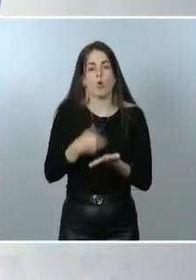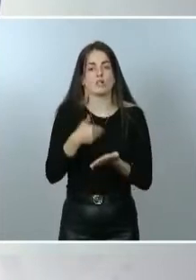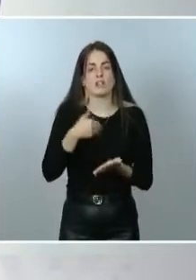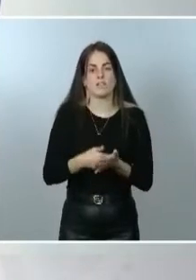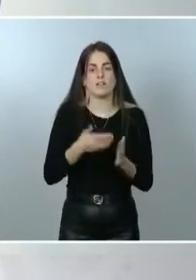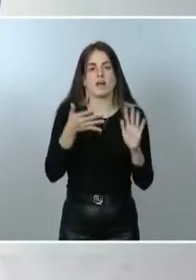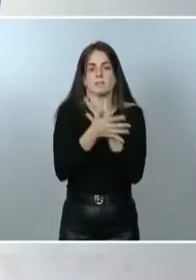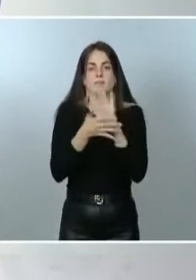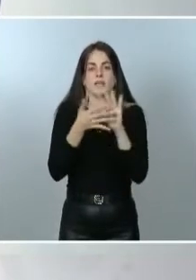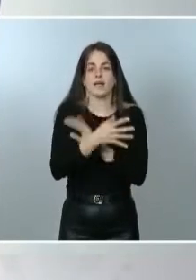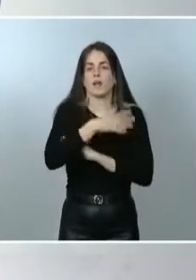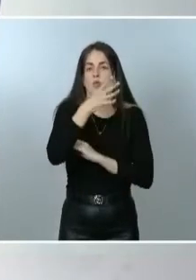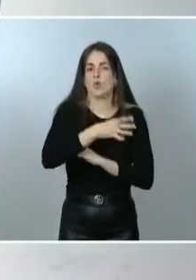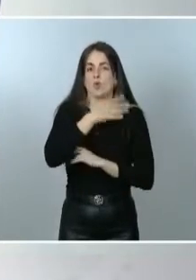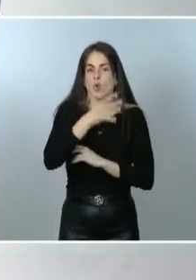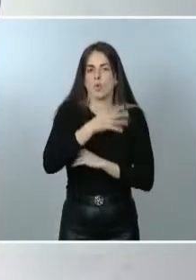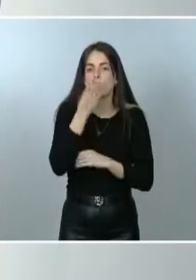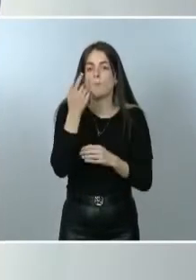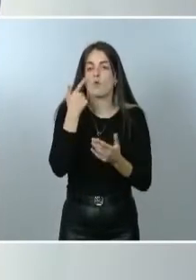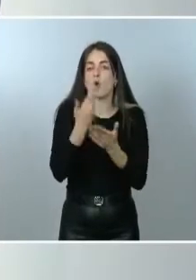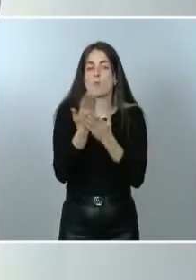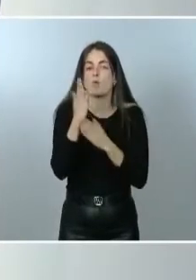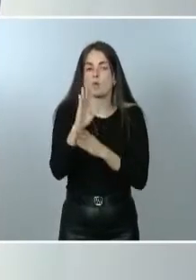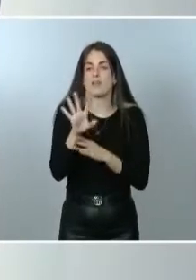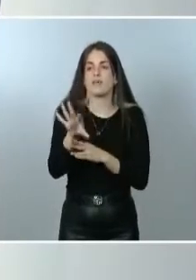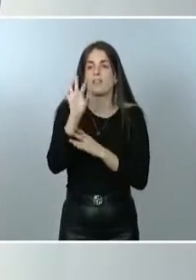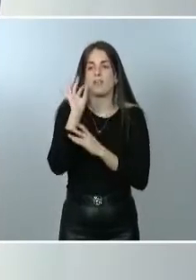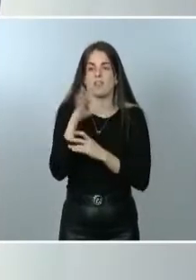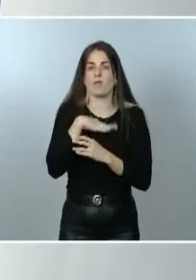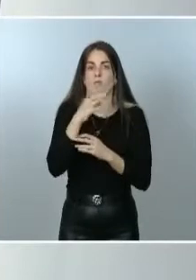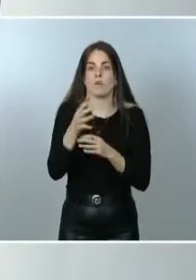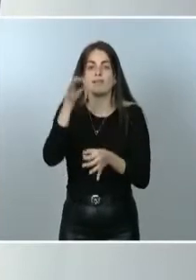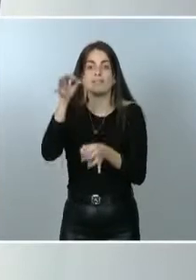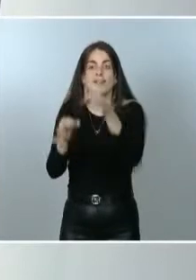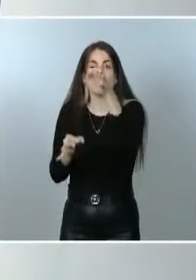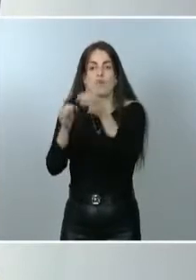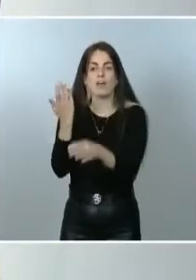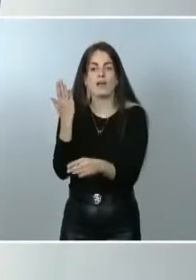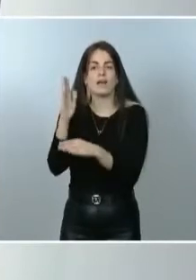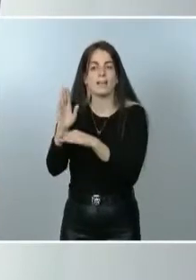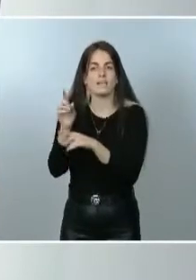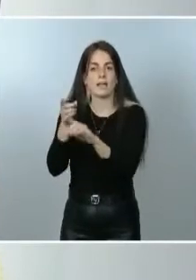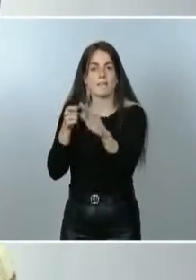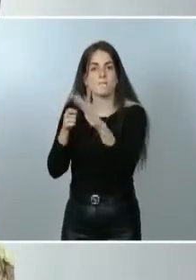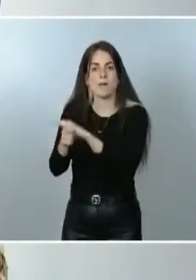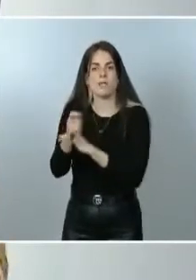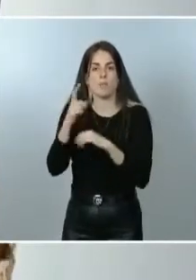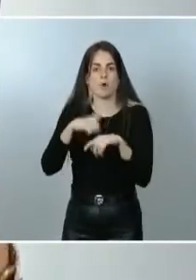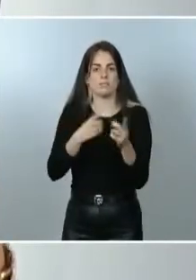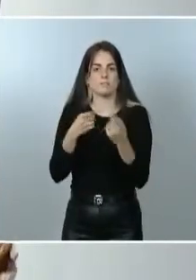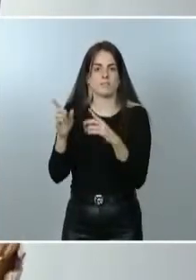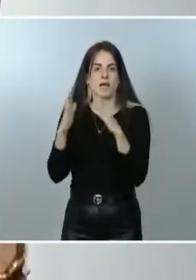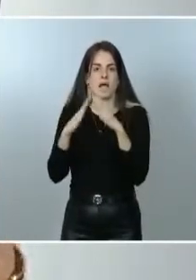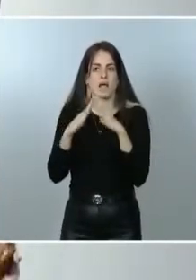proponer y decidir a los tribunales situaciones como el 'toque de queda' como los confinamientos como